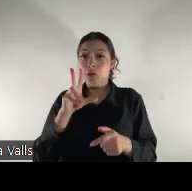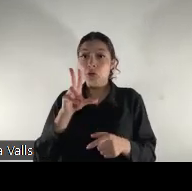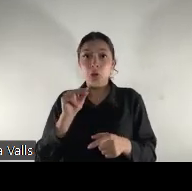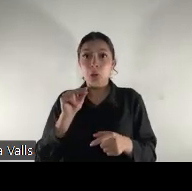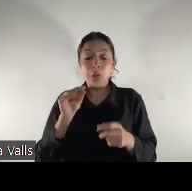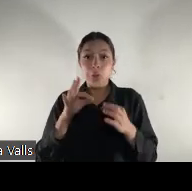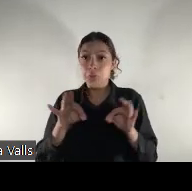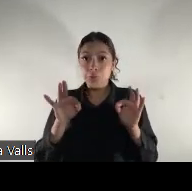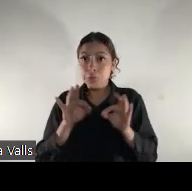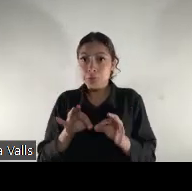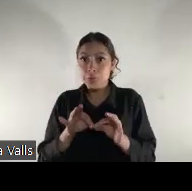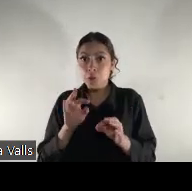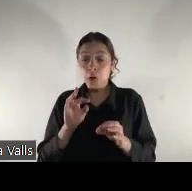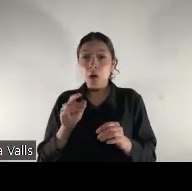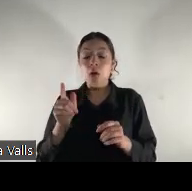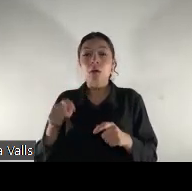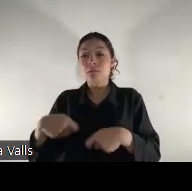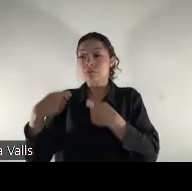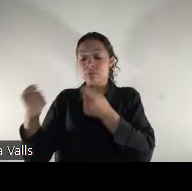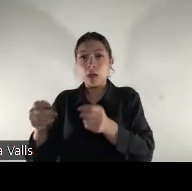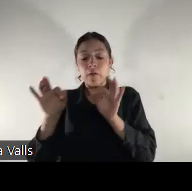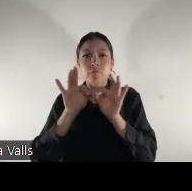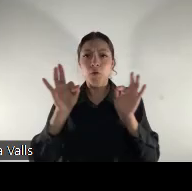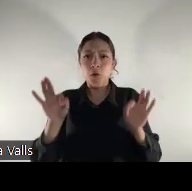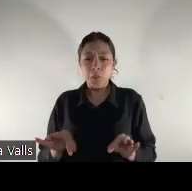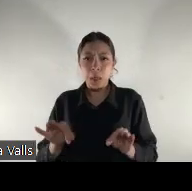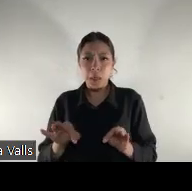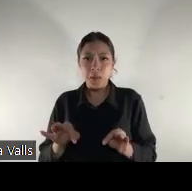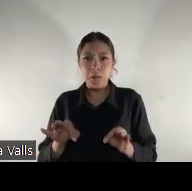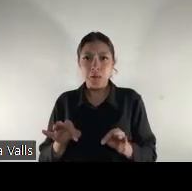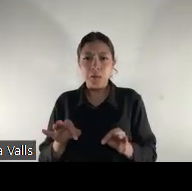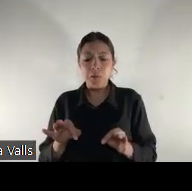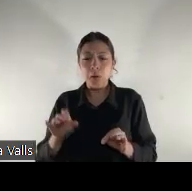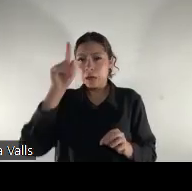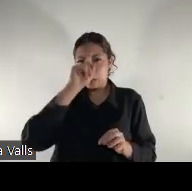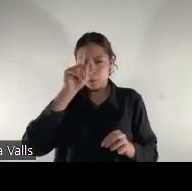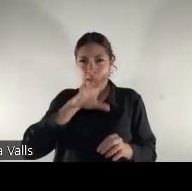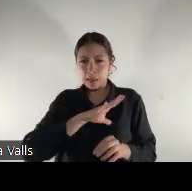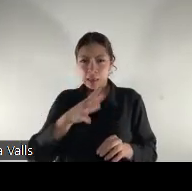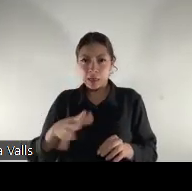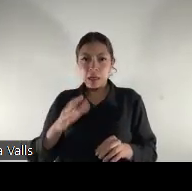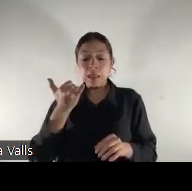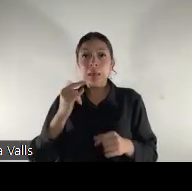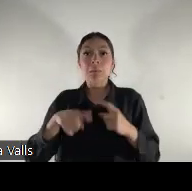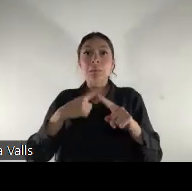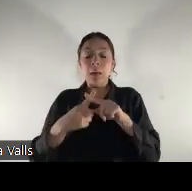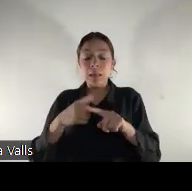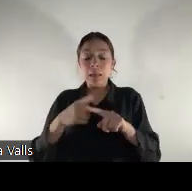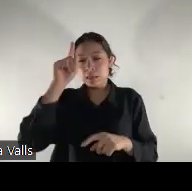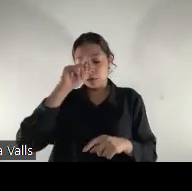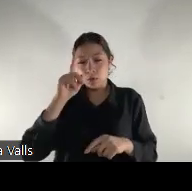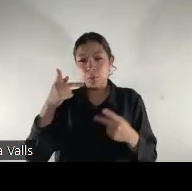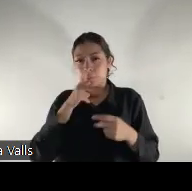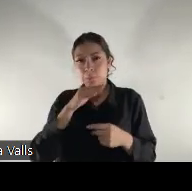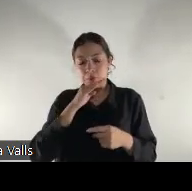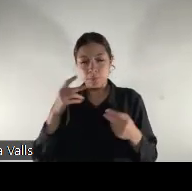significativos, se entrega un formato de recomendaciones generales y además se recomienda al padre de familia un seguimiento